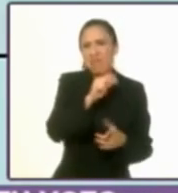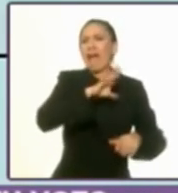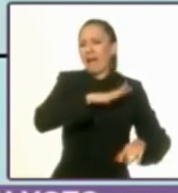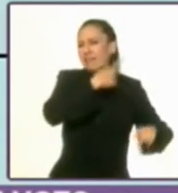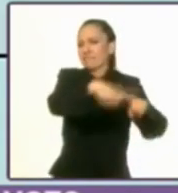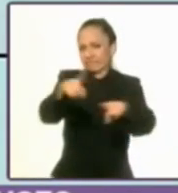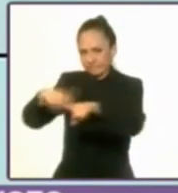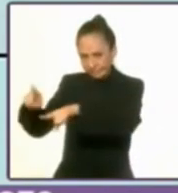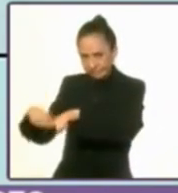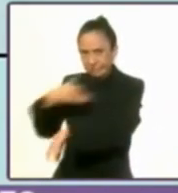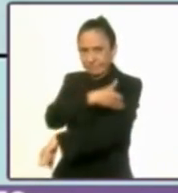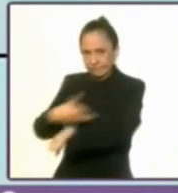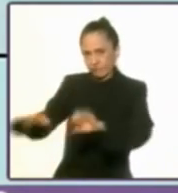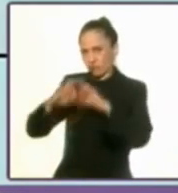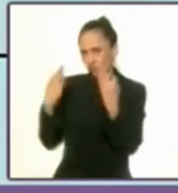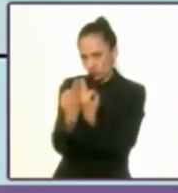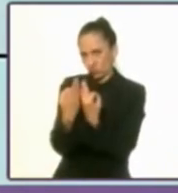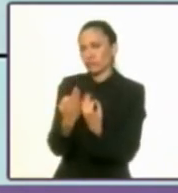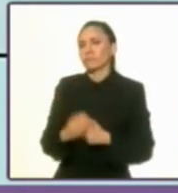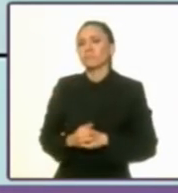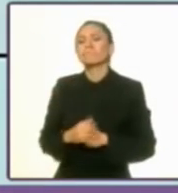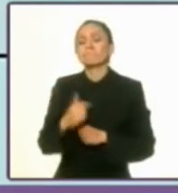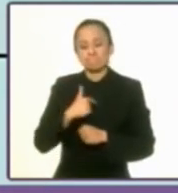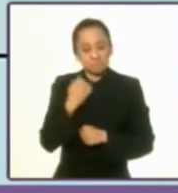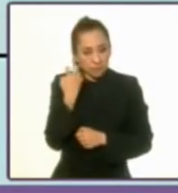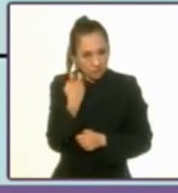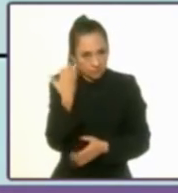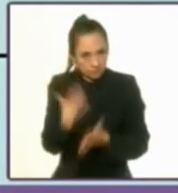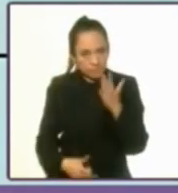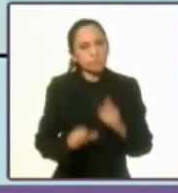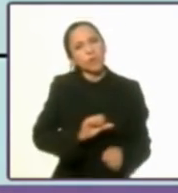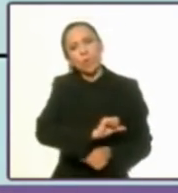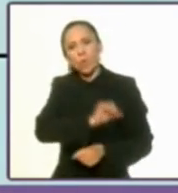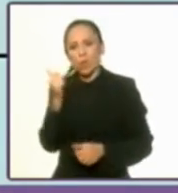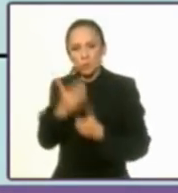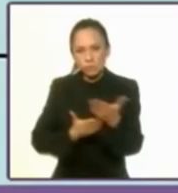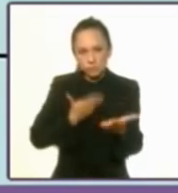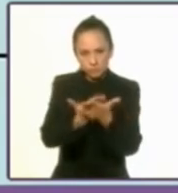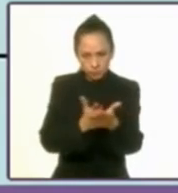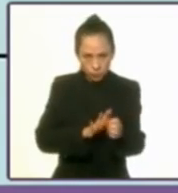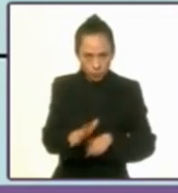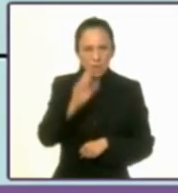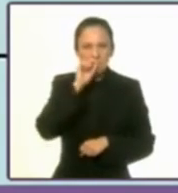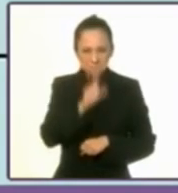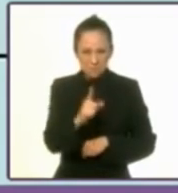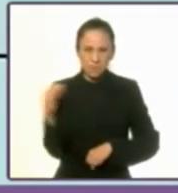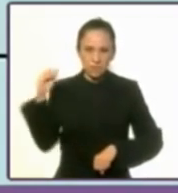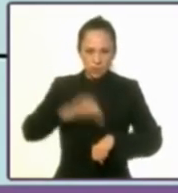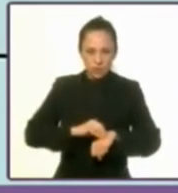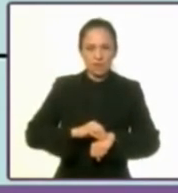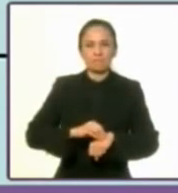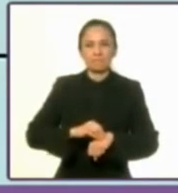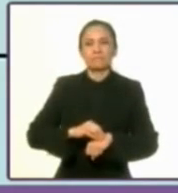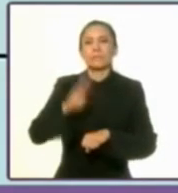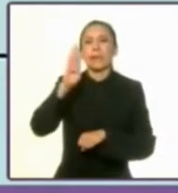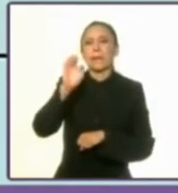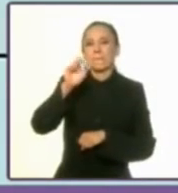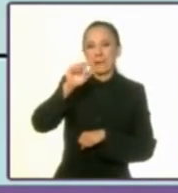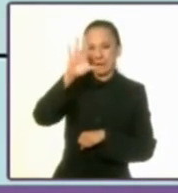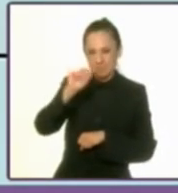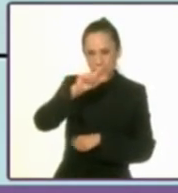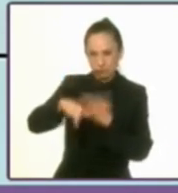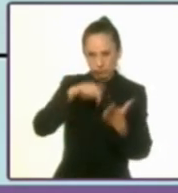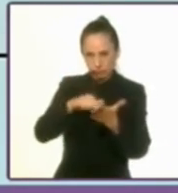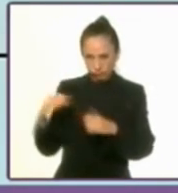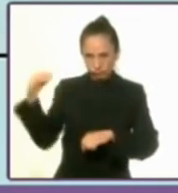otra cuestión que yo quisiera nada más también plantear es que a través del banco que estamos proponiendo es la